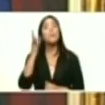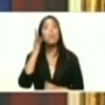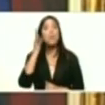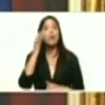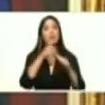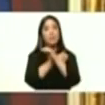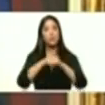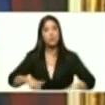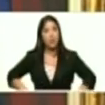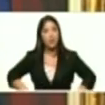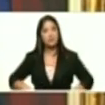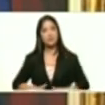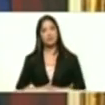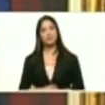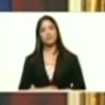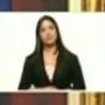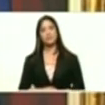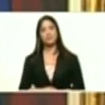portuguesa.